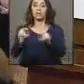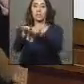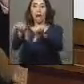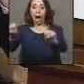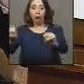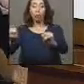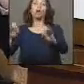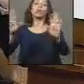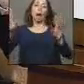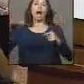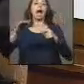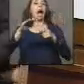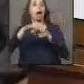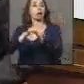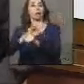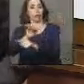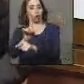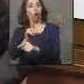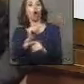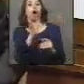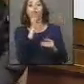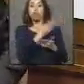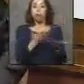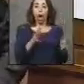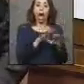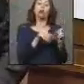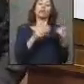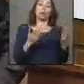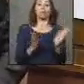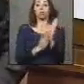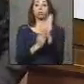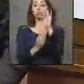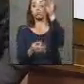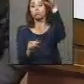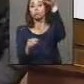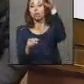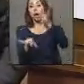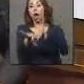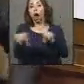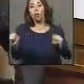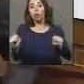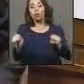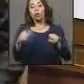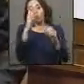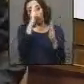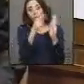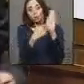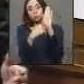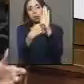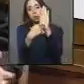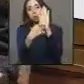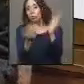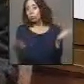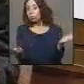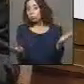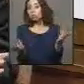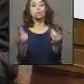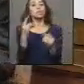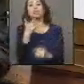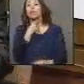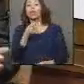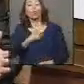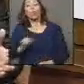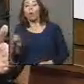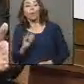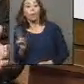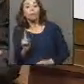Si no hay acuerdo, es otro cuadro. Y en este caso hay un acuerdo. Yo estoy por respetar ese acuerdo. Si no es satisfactorio,